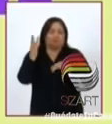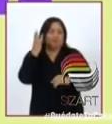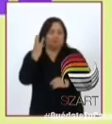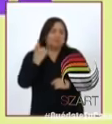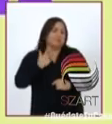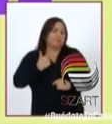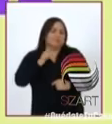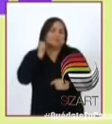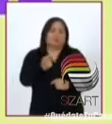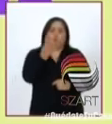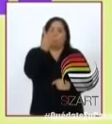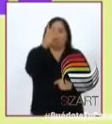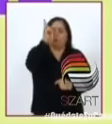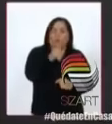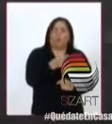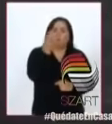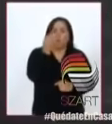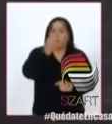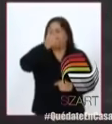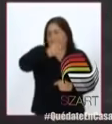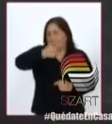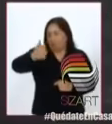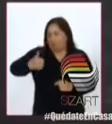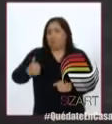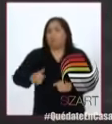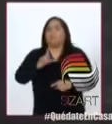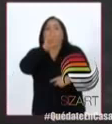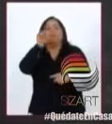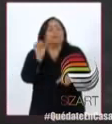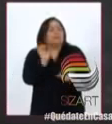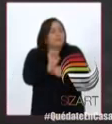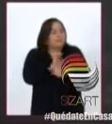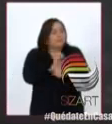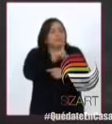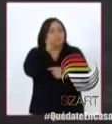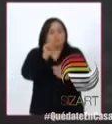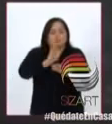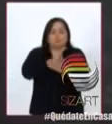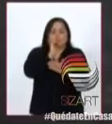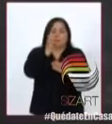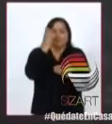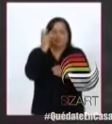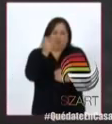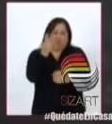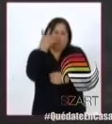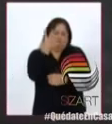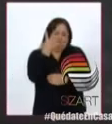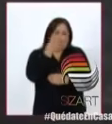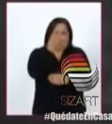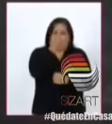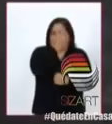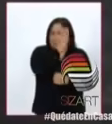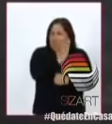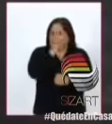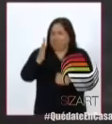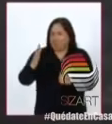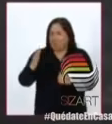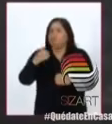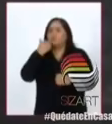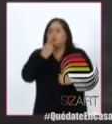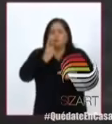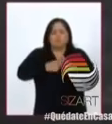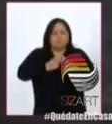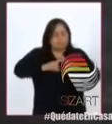de 4 novenos cada uno. Entonces, se dividió 4 tercios entre 4 novenos, lo que